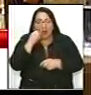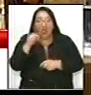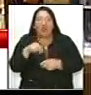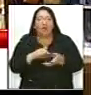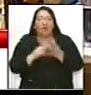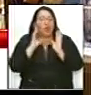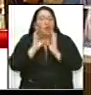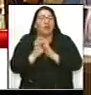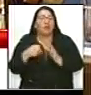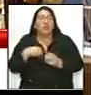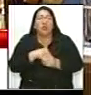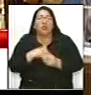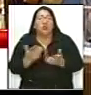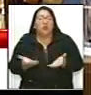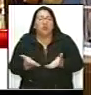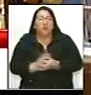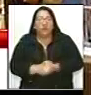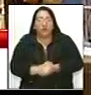estamos,